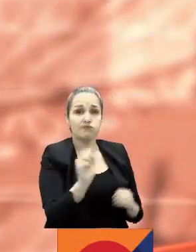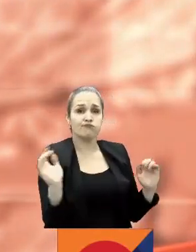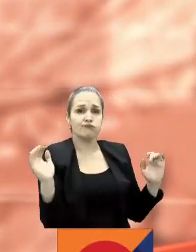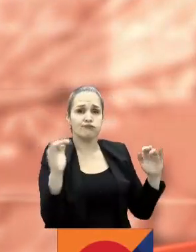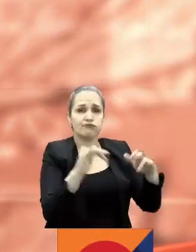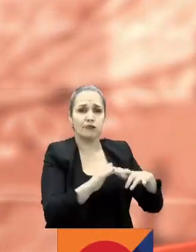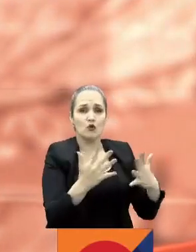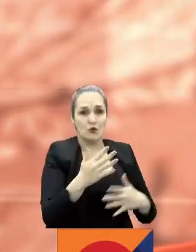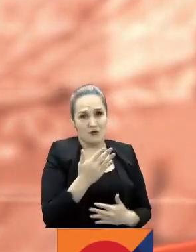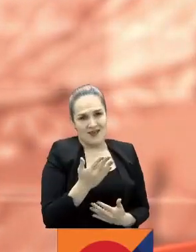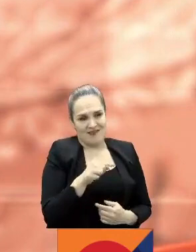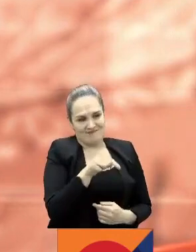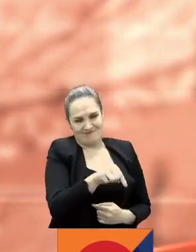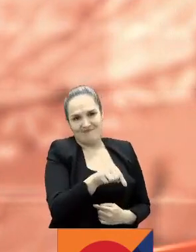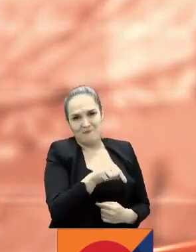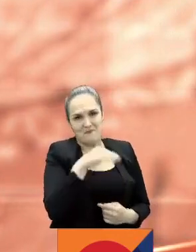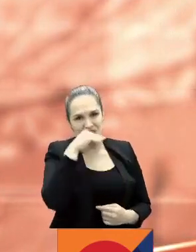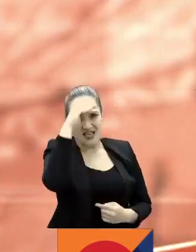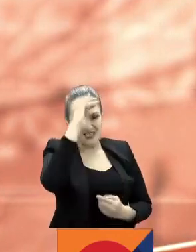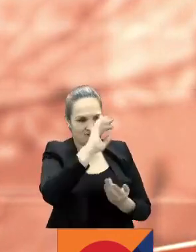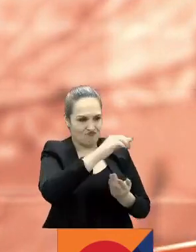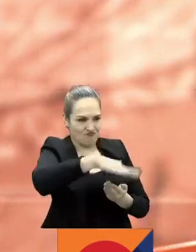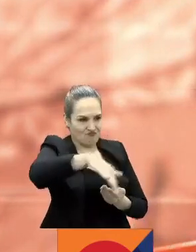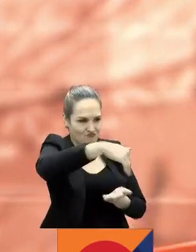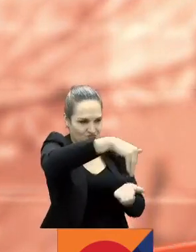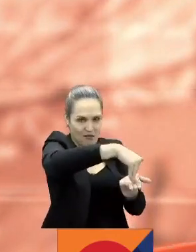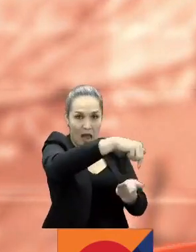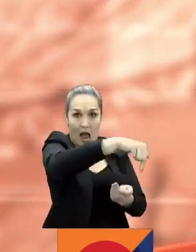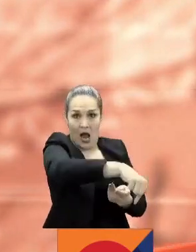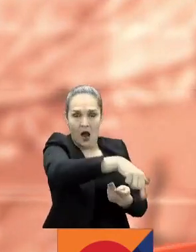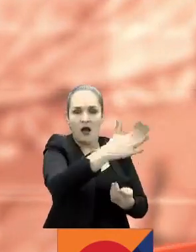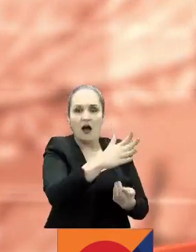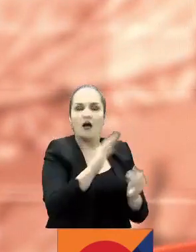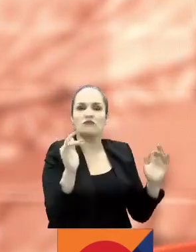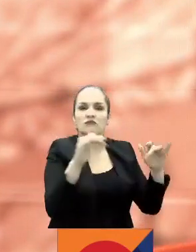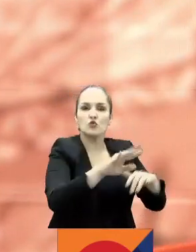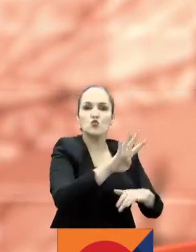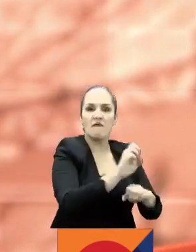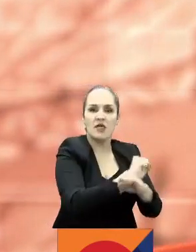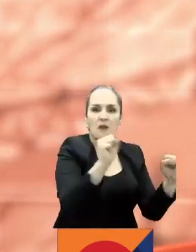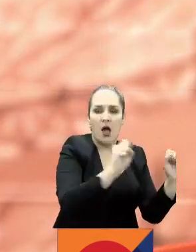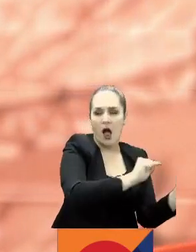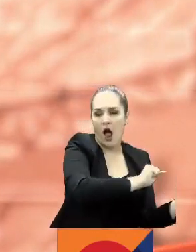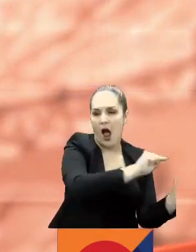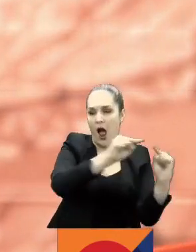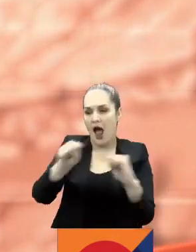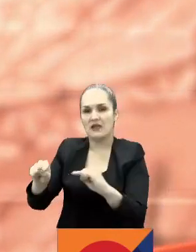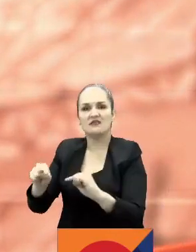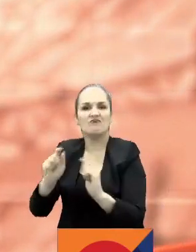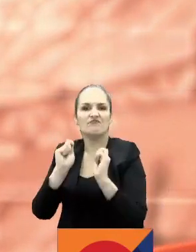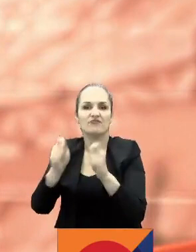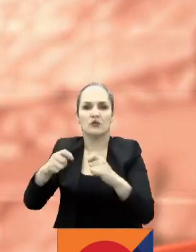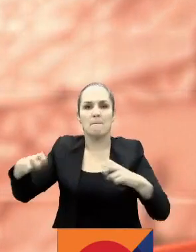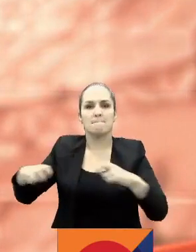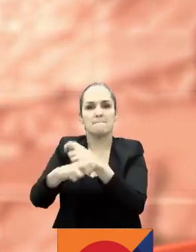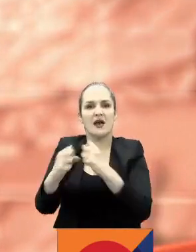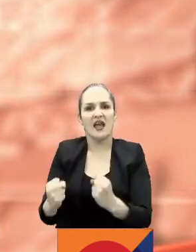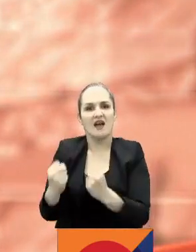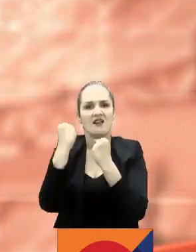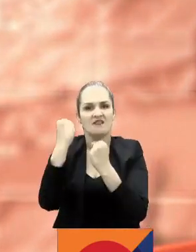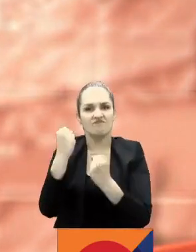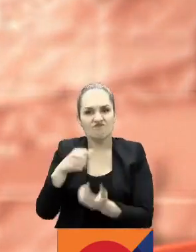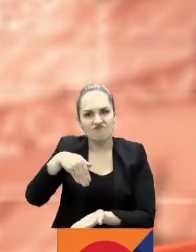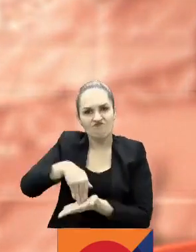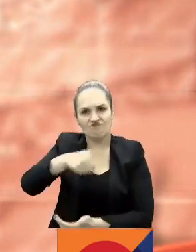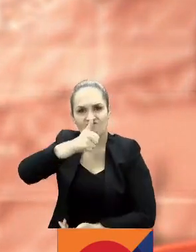mañana. La marcha tendrá 6 puntos de concentración que culminarán en el Parque de la Resistencia. Daniel Cañas está ahí al lado de los manifestantes.